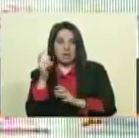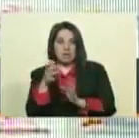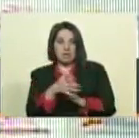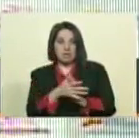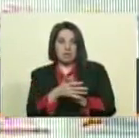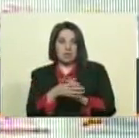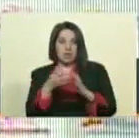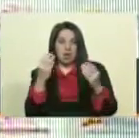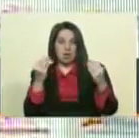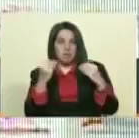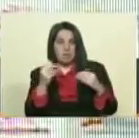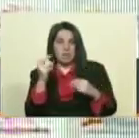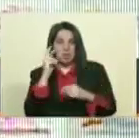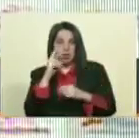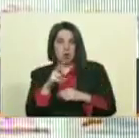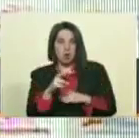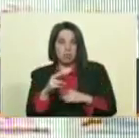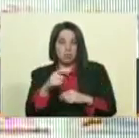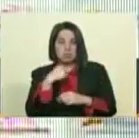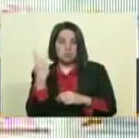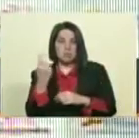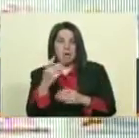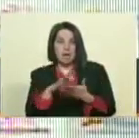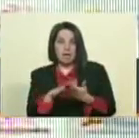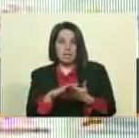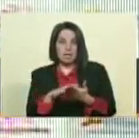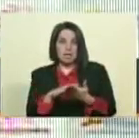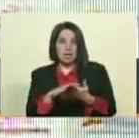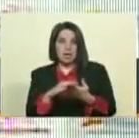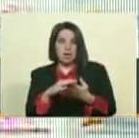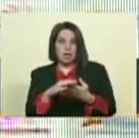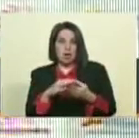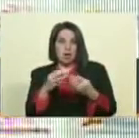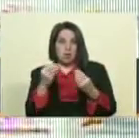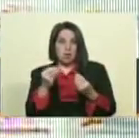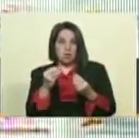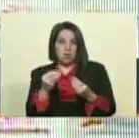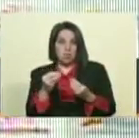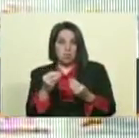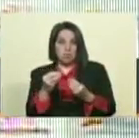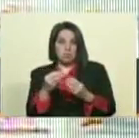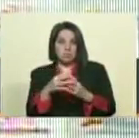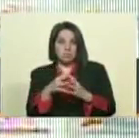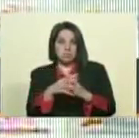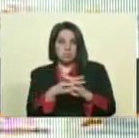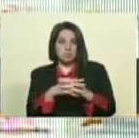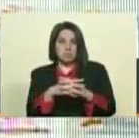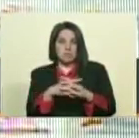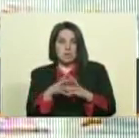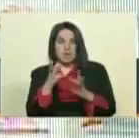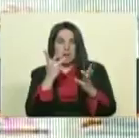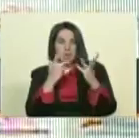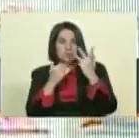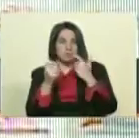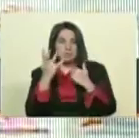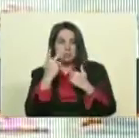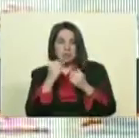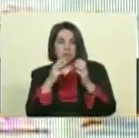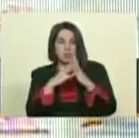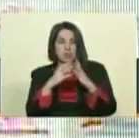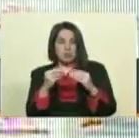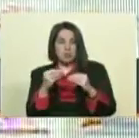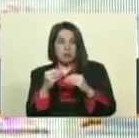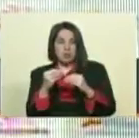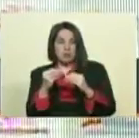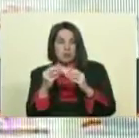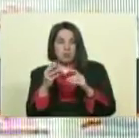viendo cómo se mata, cómo se tortura, cómo se le parte la cabeza de un plomazo a alguien, alimentando, lo desensibilizó a